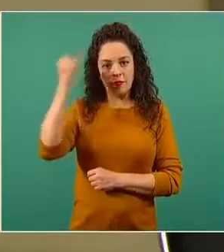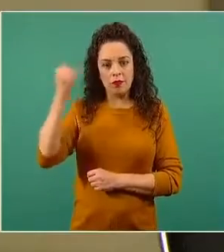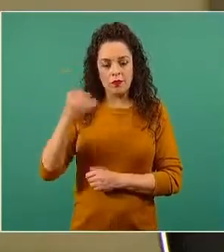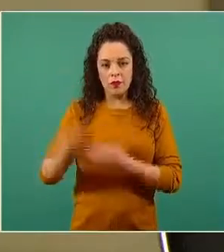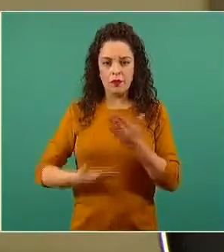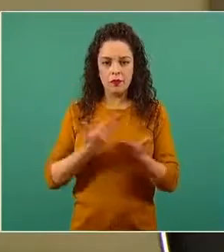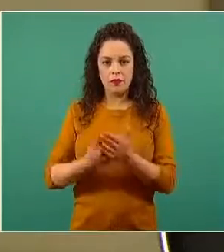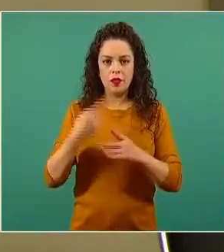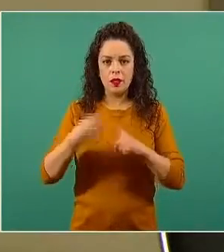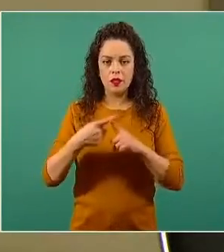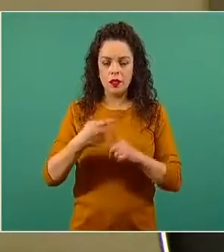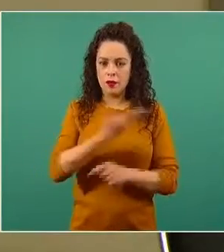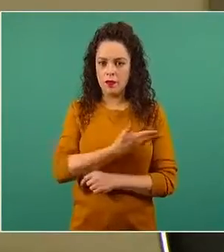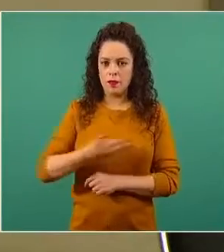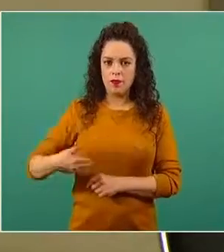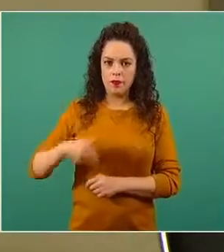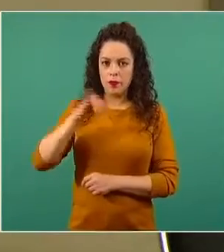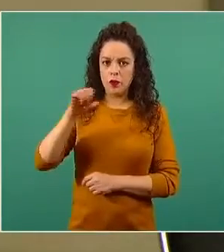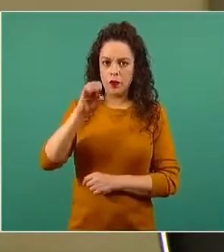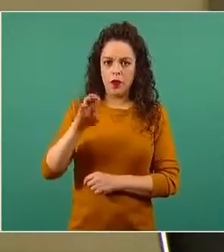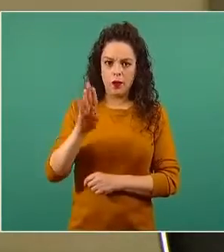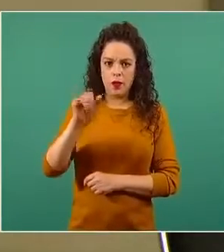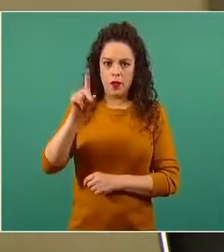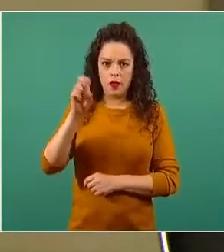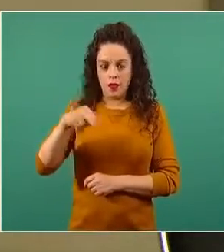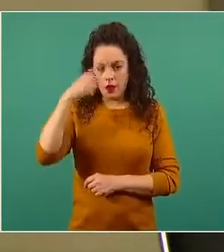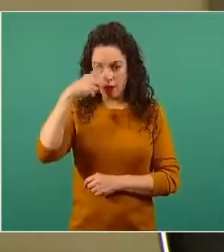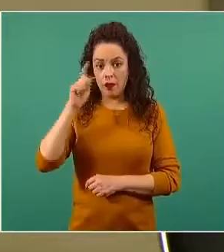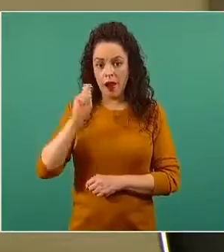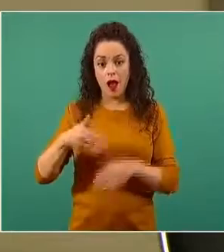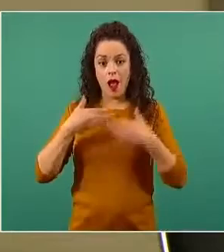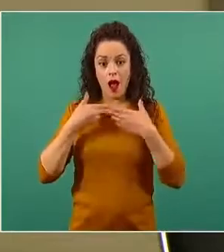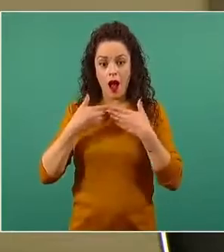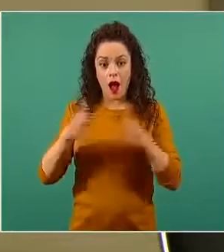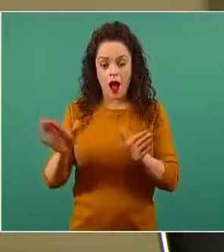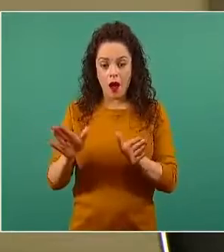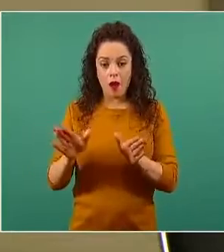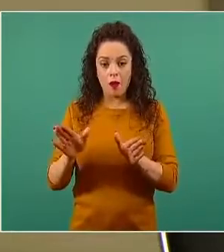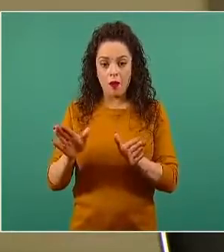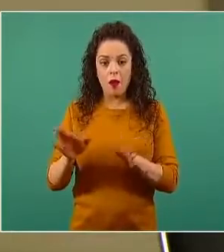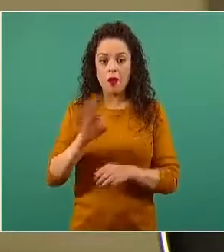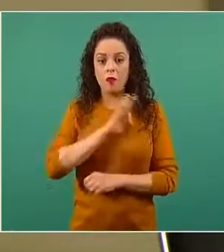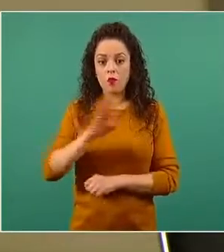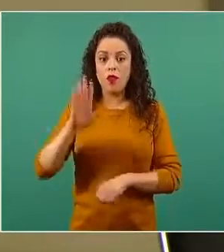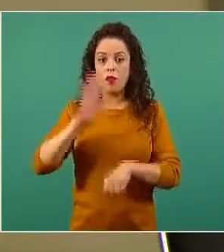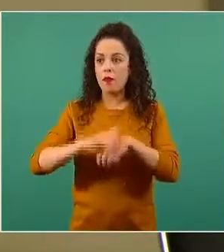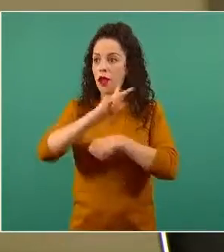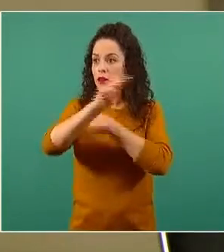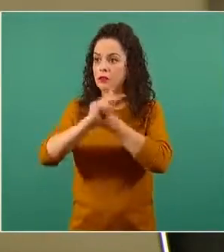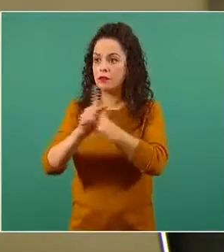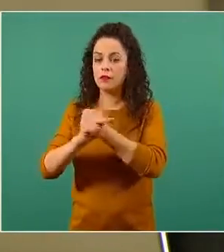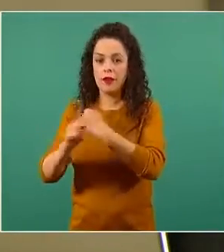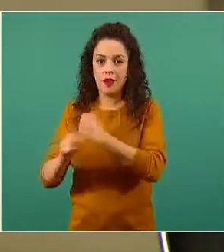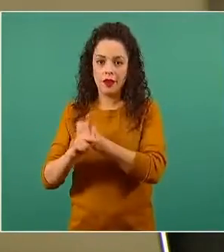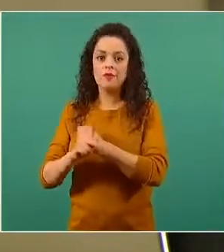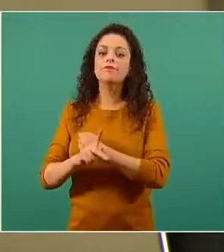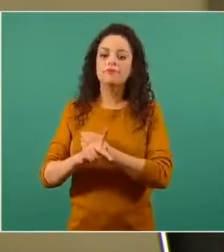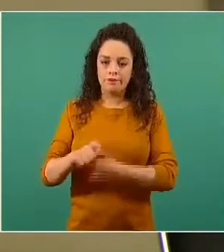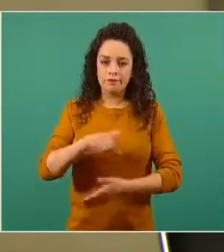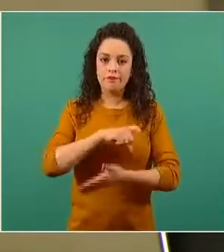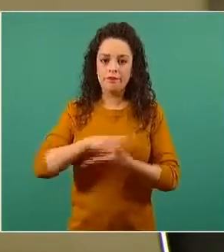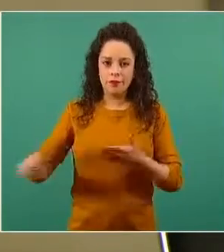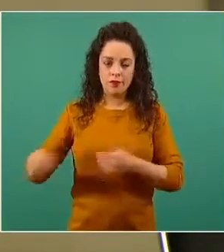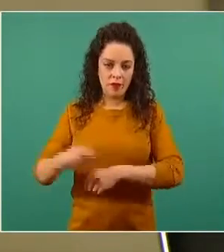que se abran las patentes de las vacunas y puedan acceder a ellas más países. El segundo y